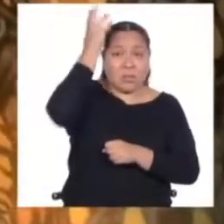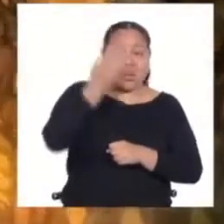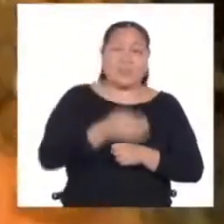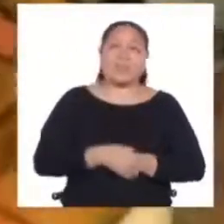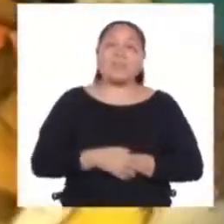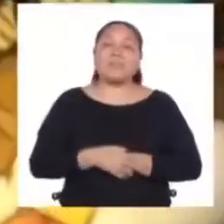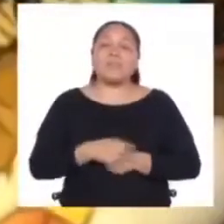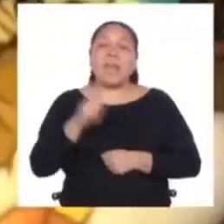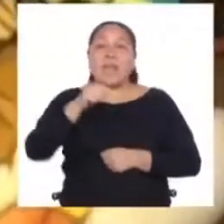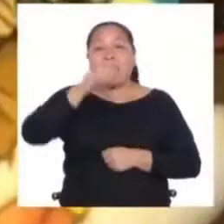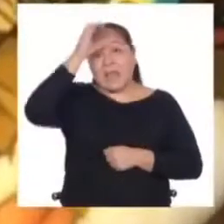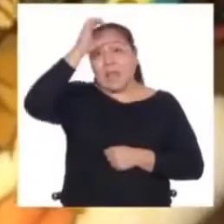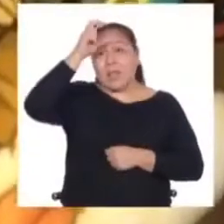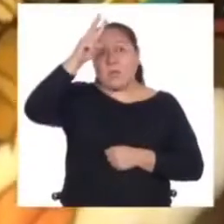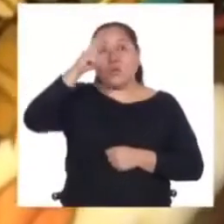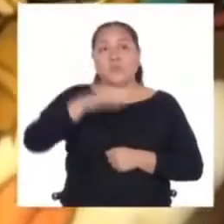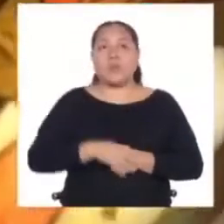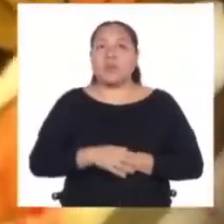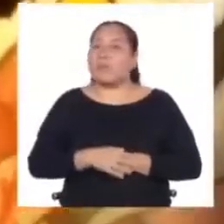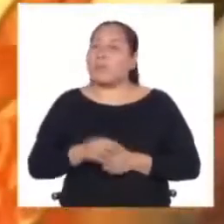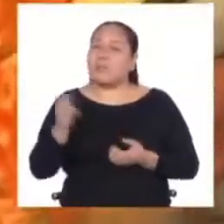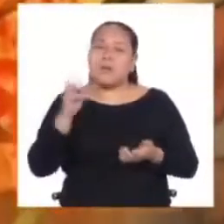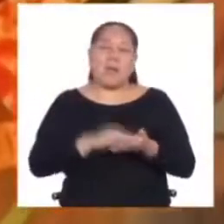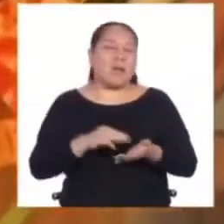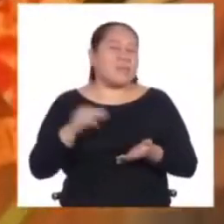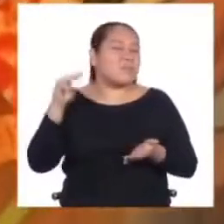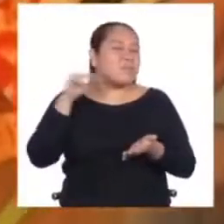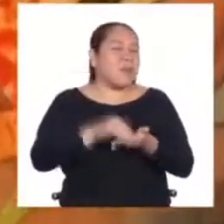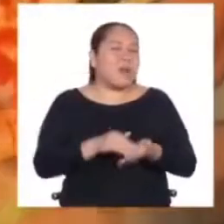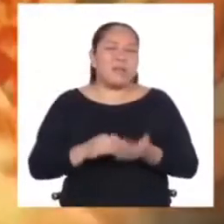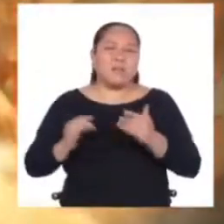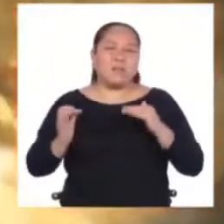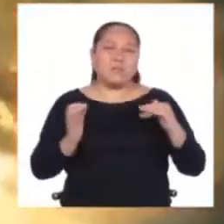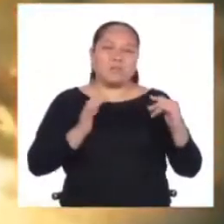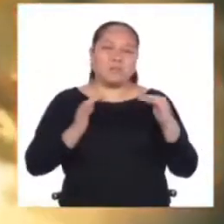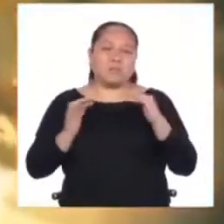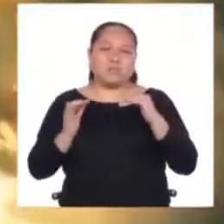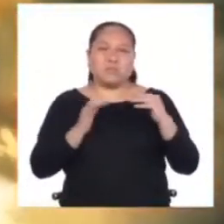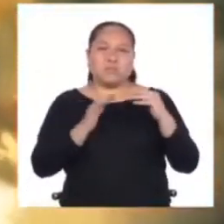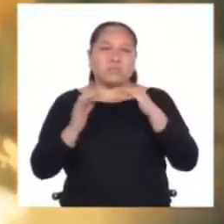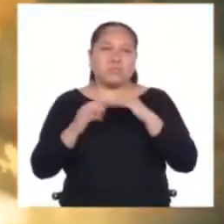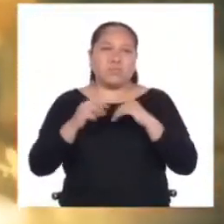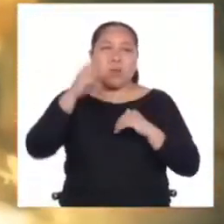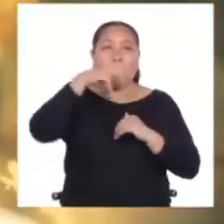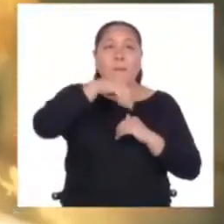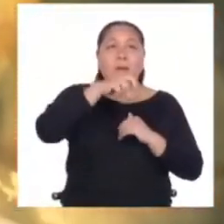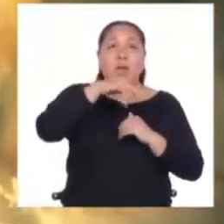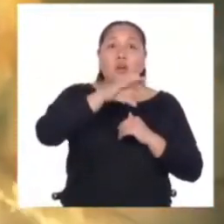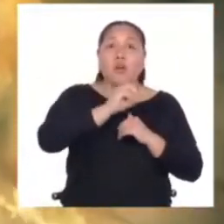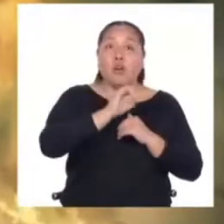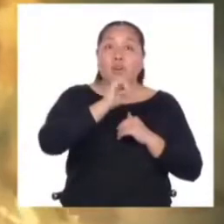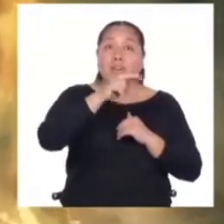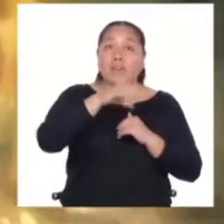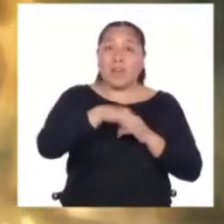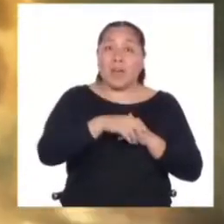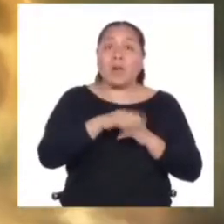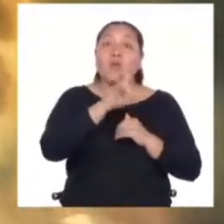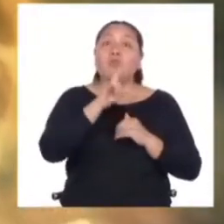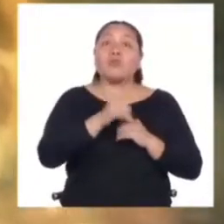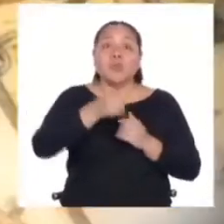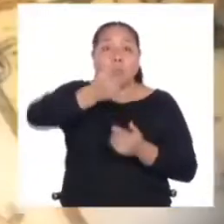En el Cusco, los combates eran cada vez más reñidos. Manco Inca montaba a caballo y usaba armas de